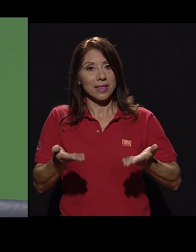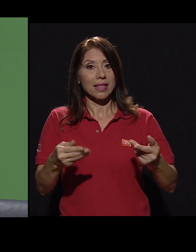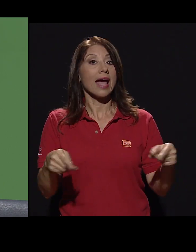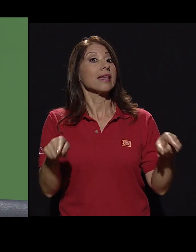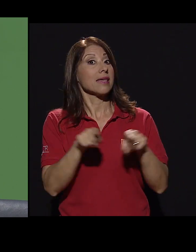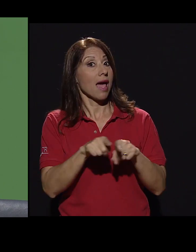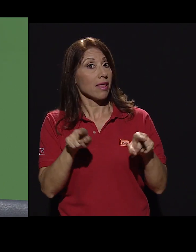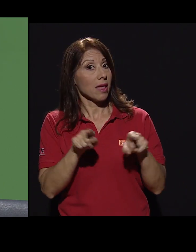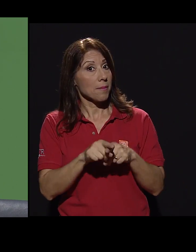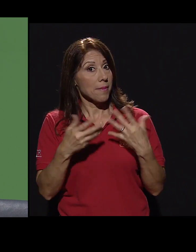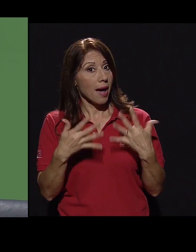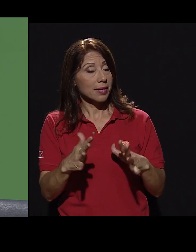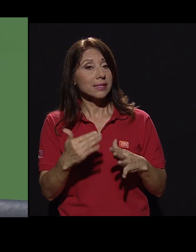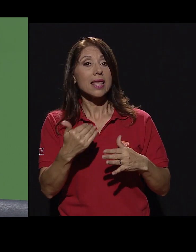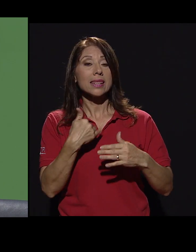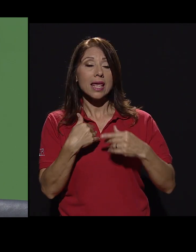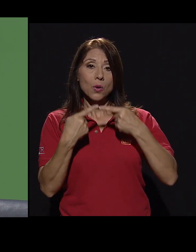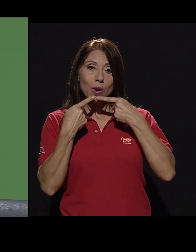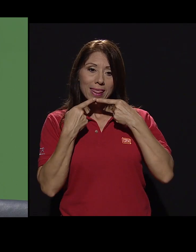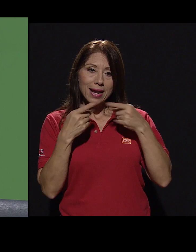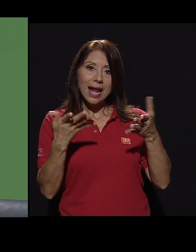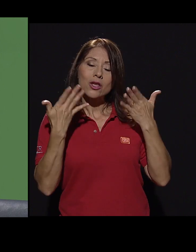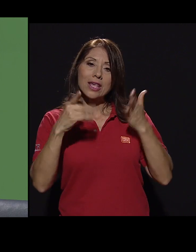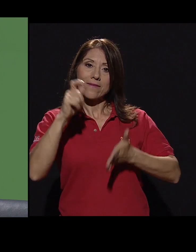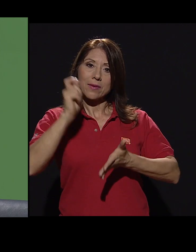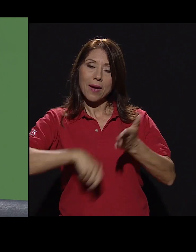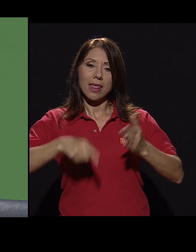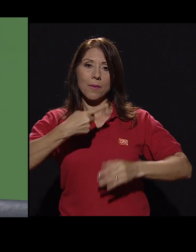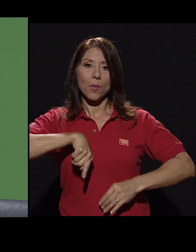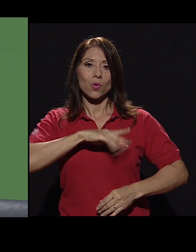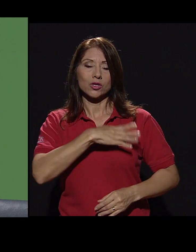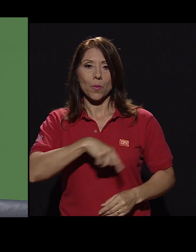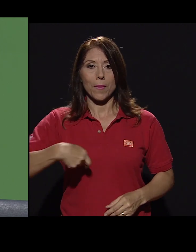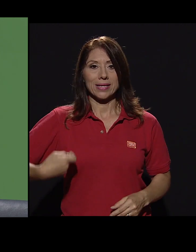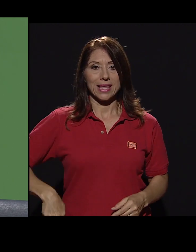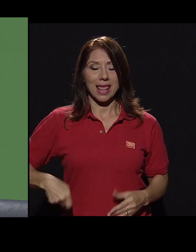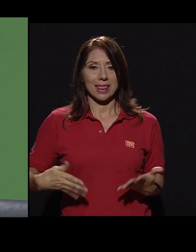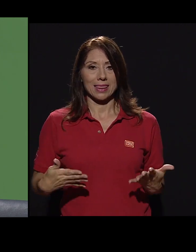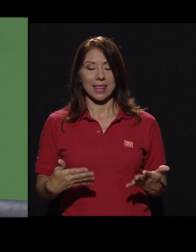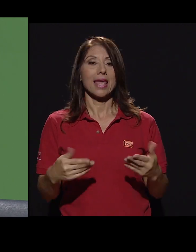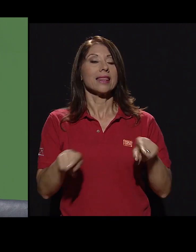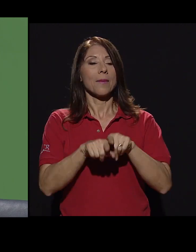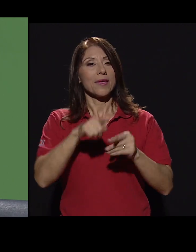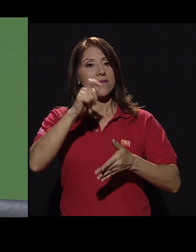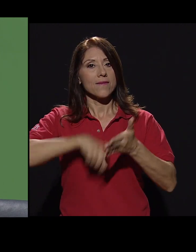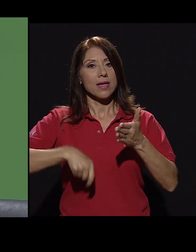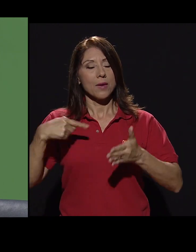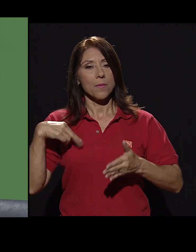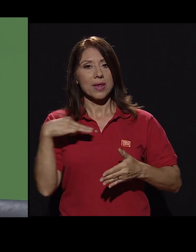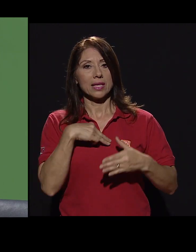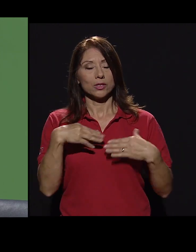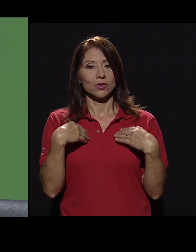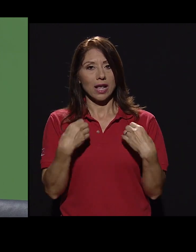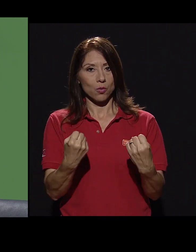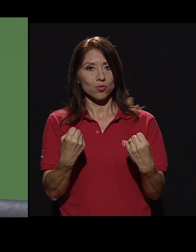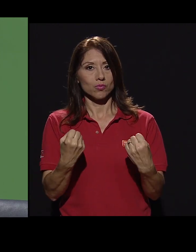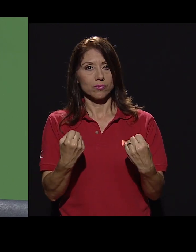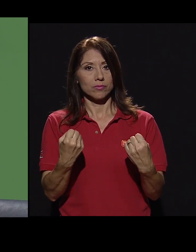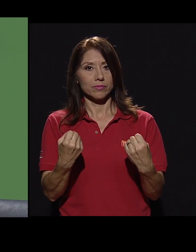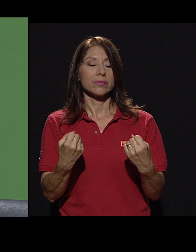como si fuera poco Tiene una declaratoria firmada por nuestro presidente de la república Firmada por el ministro de salud